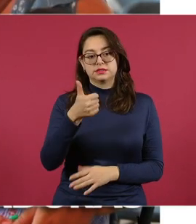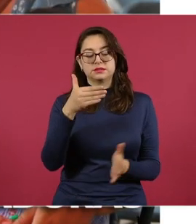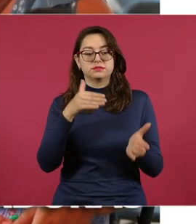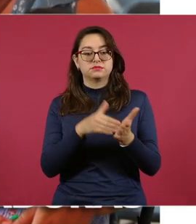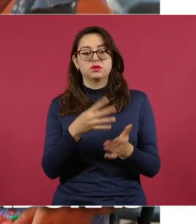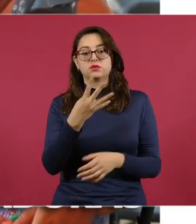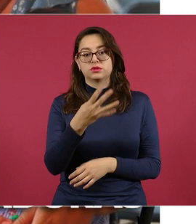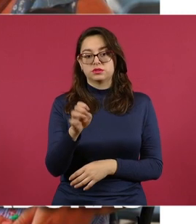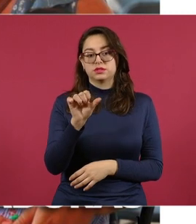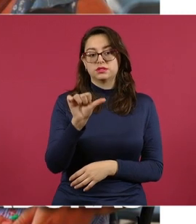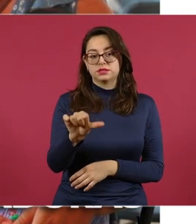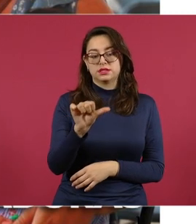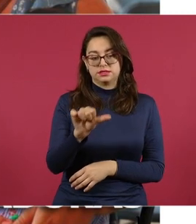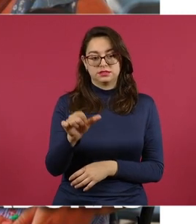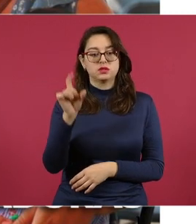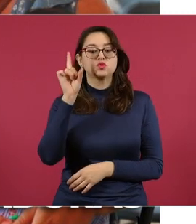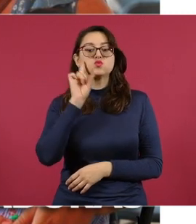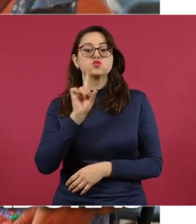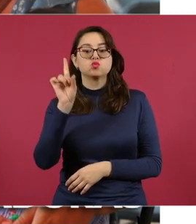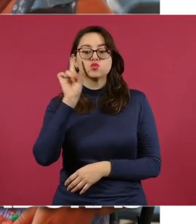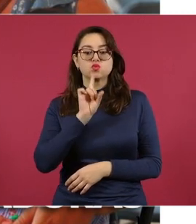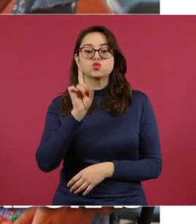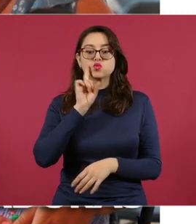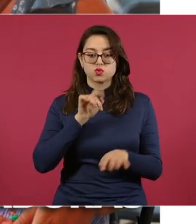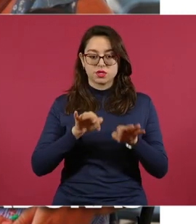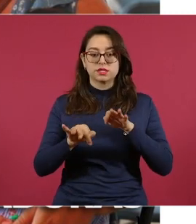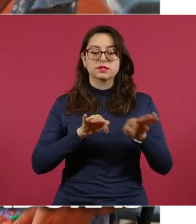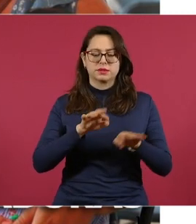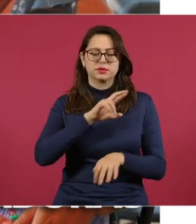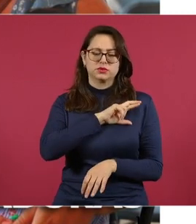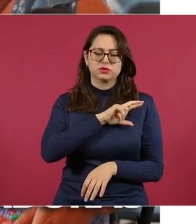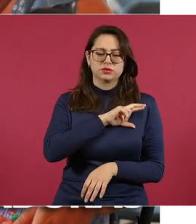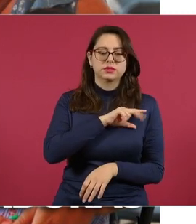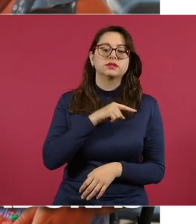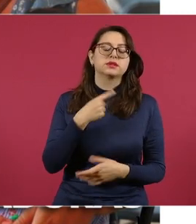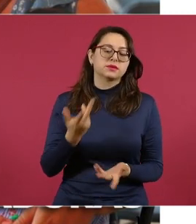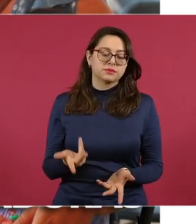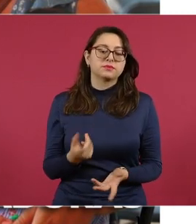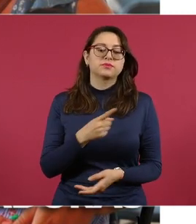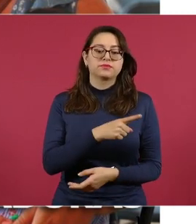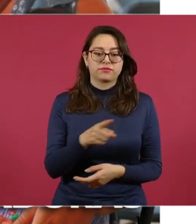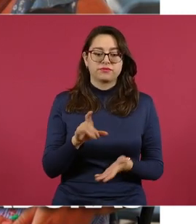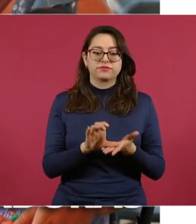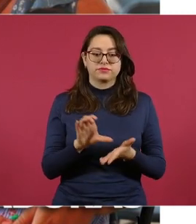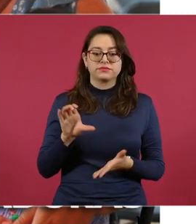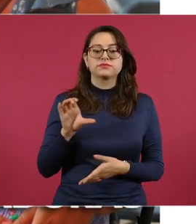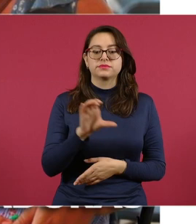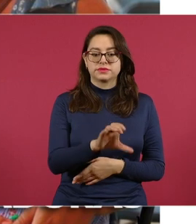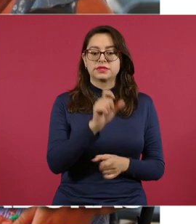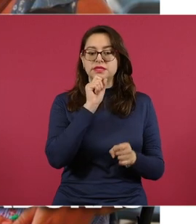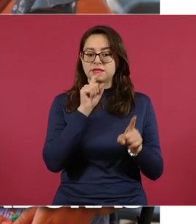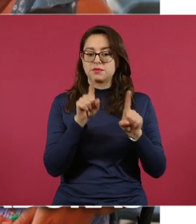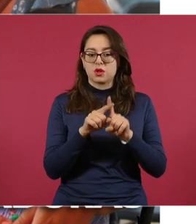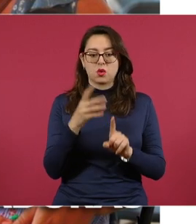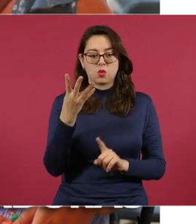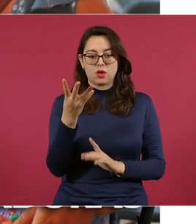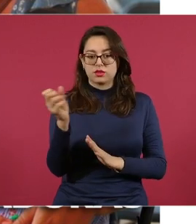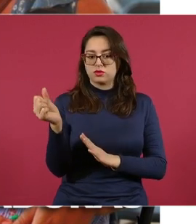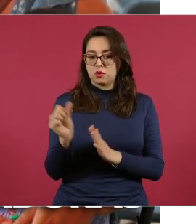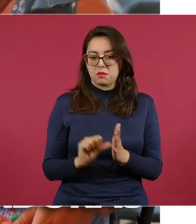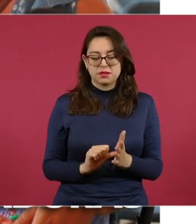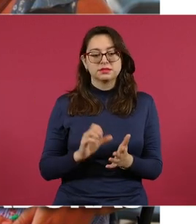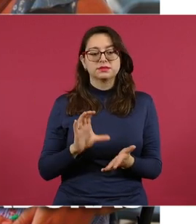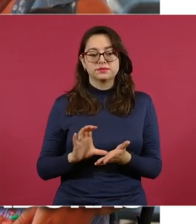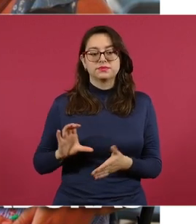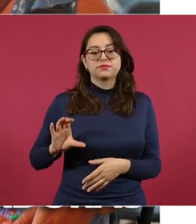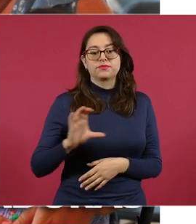276.416 beneficiarios y beneficiarias van a recibir este pago adelantado de dos bimestres. La inversión social anual